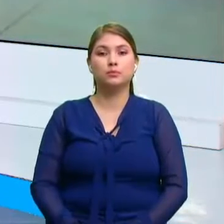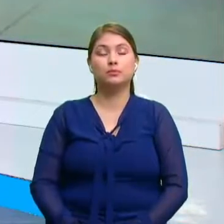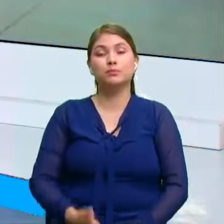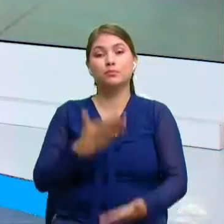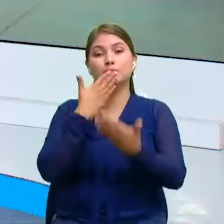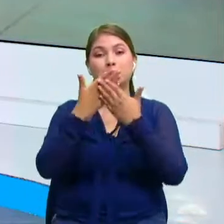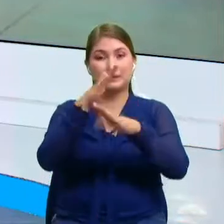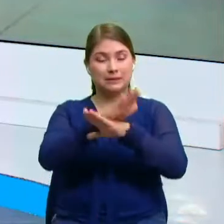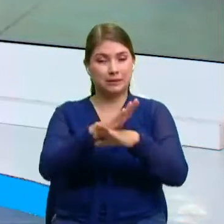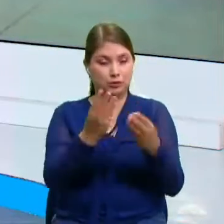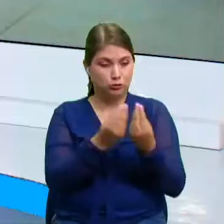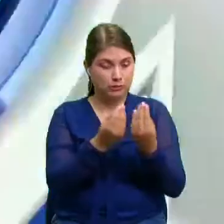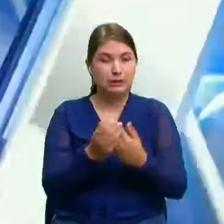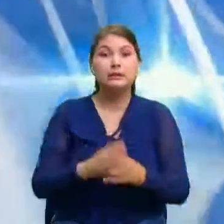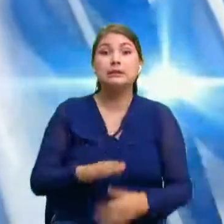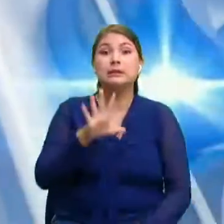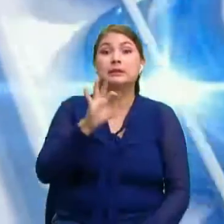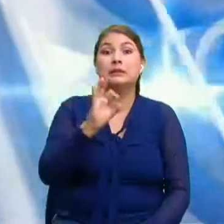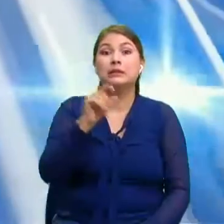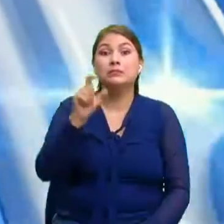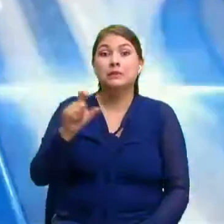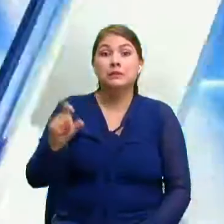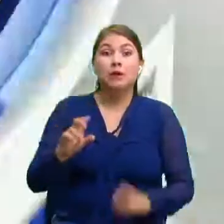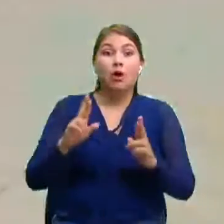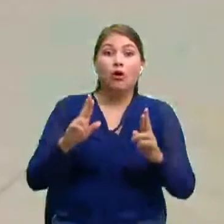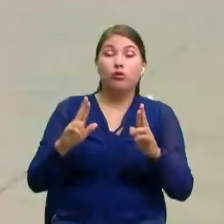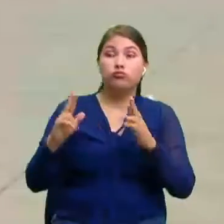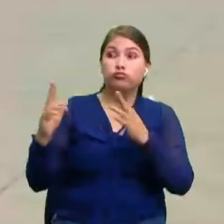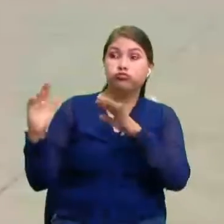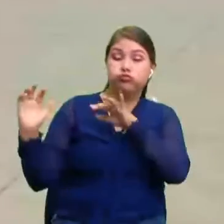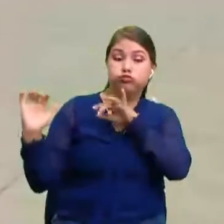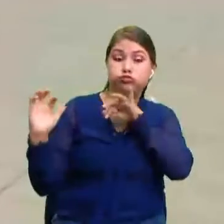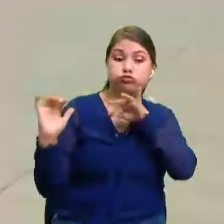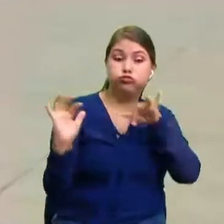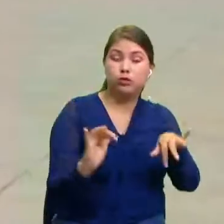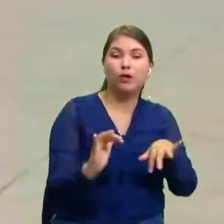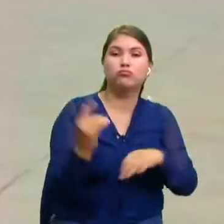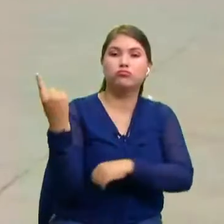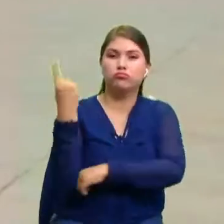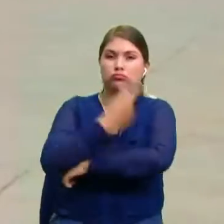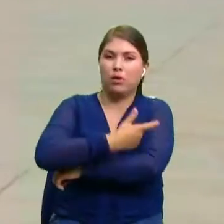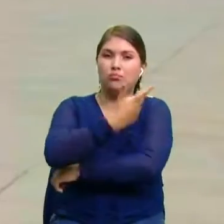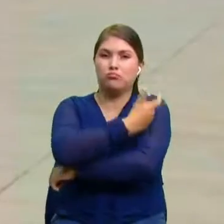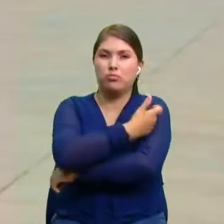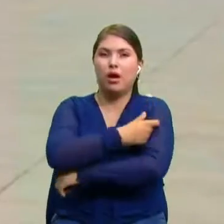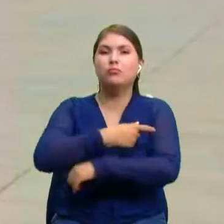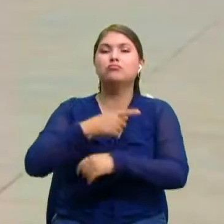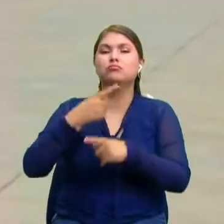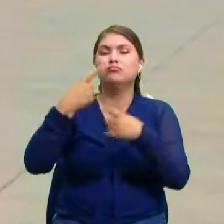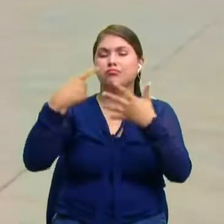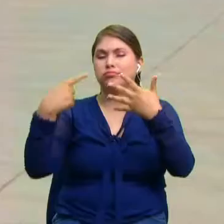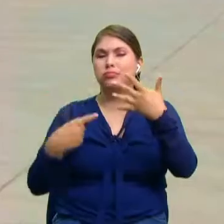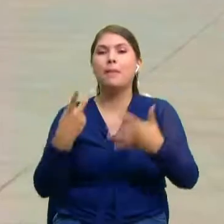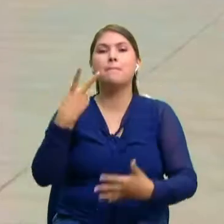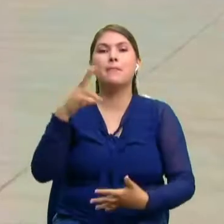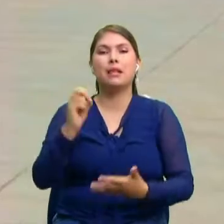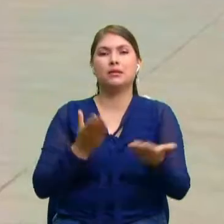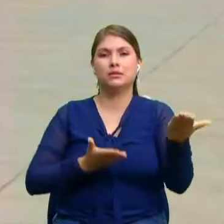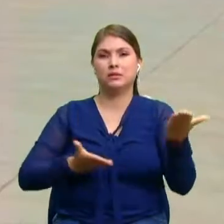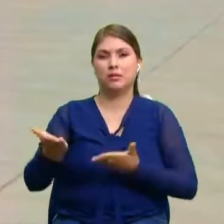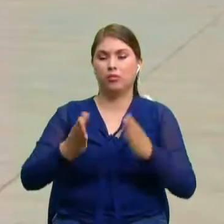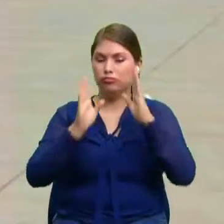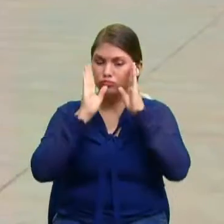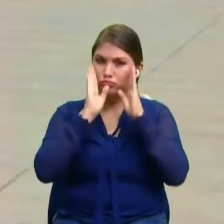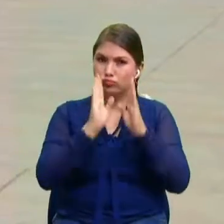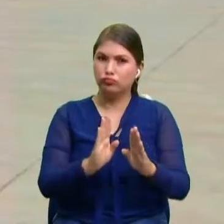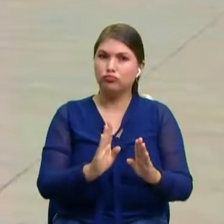Muy buenas tardes, compañeros. Pues más de 500 personas se espera atender en esta jornada de salud, donde se están ofertando más de 20 servicios, los cuales van